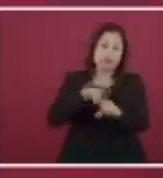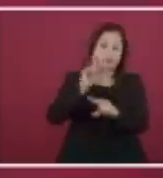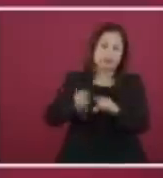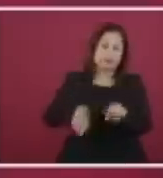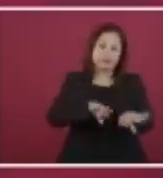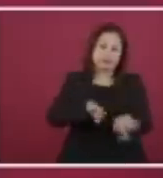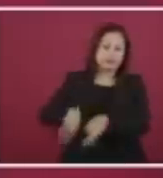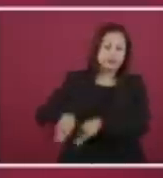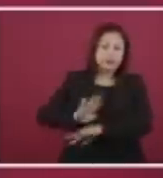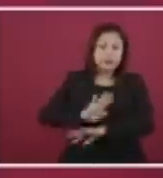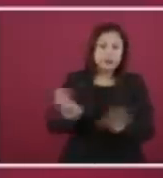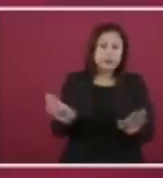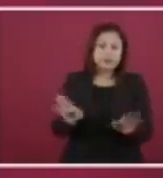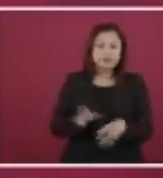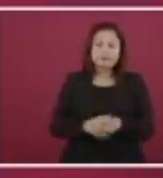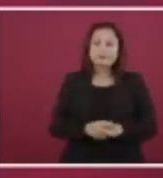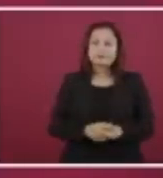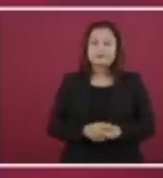Y así,